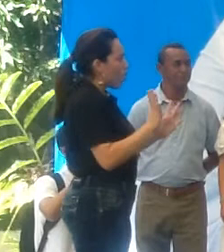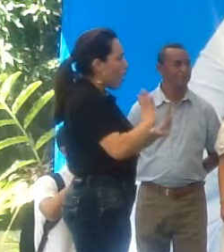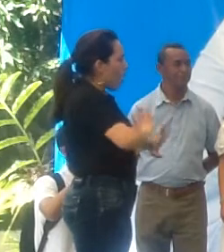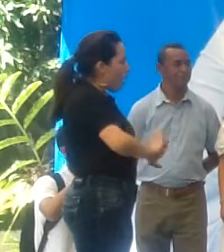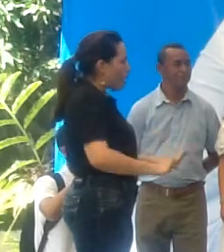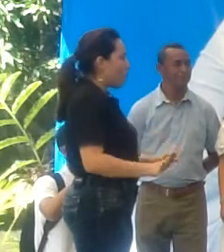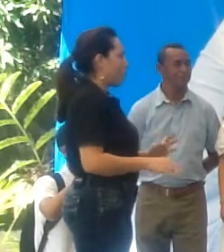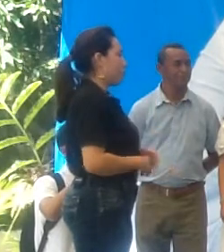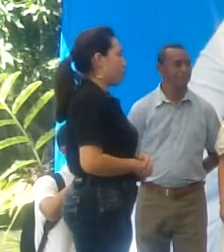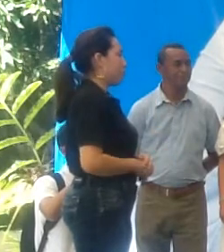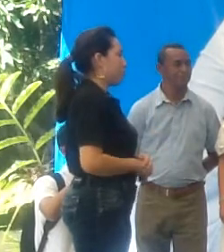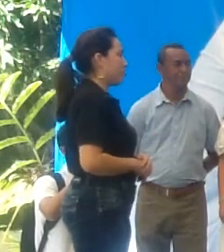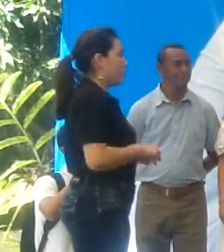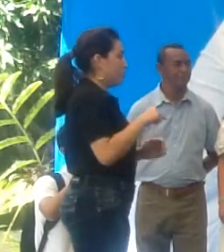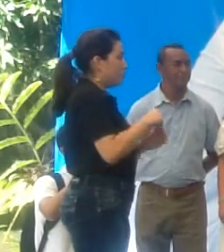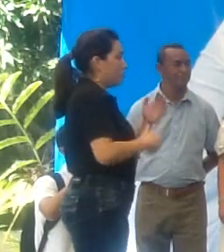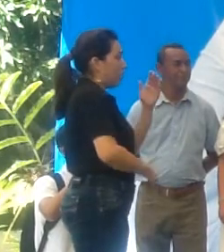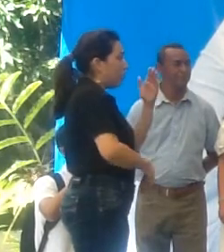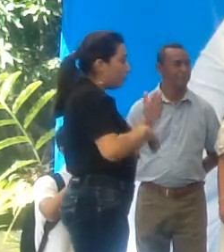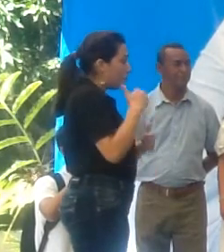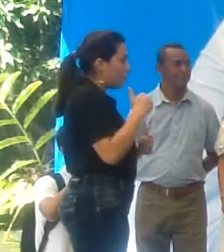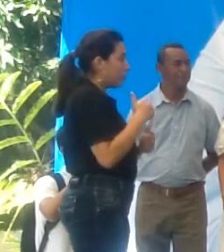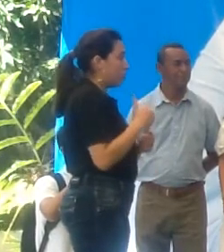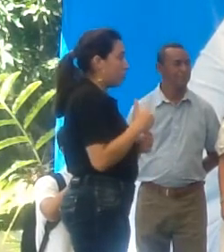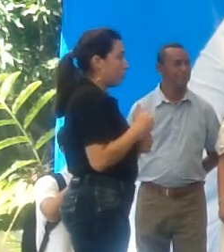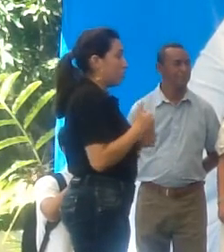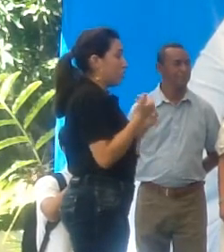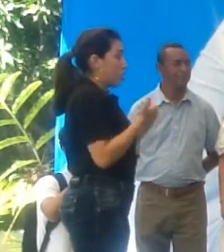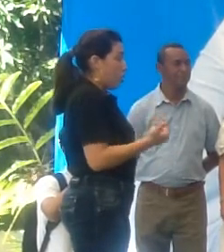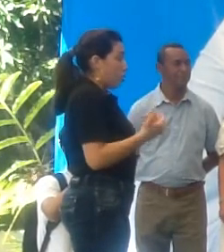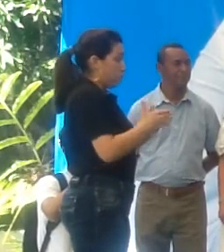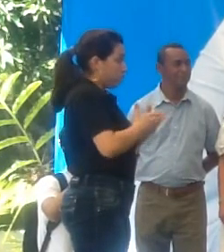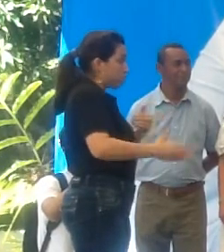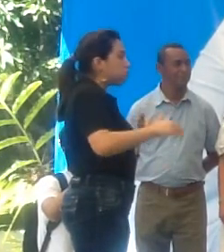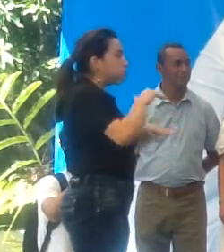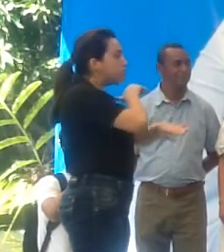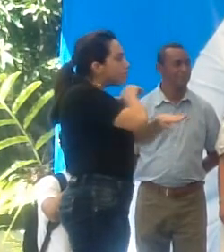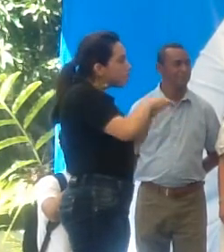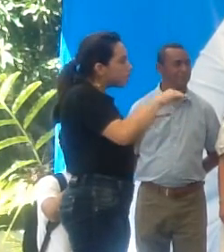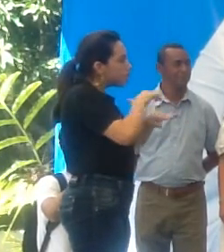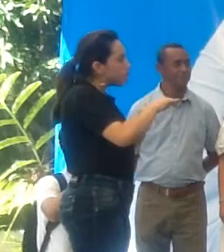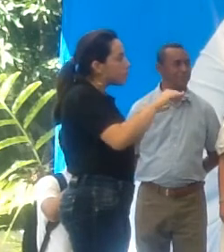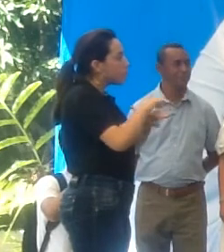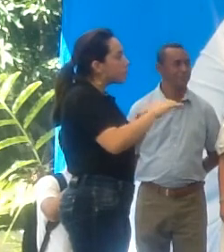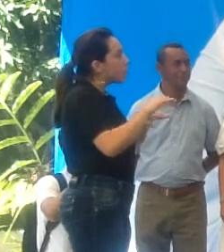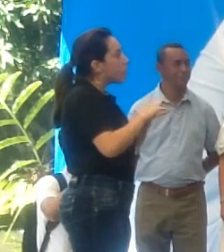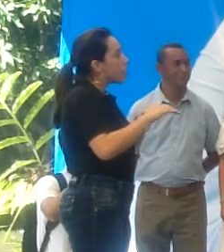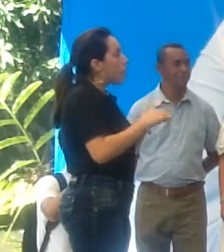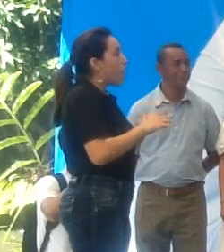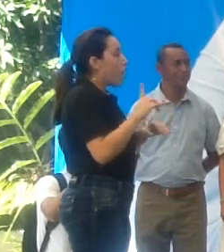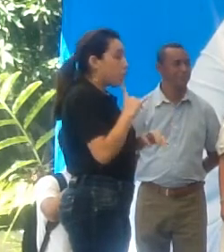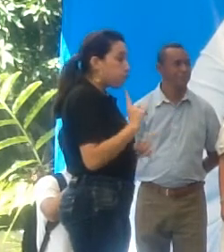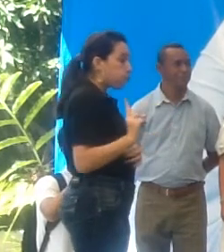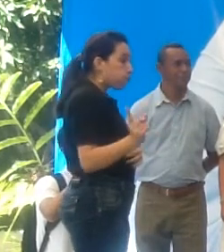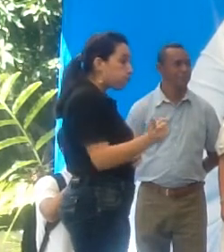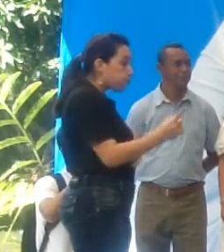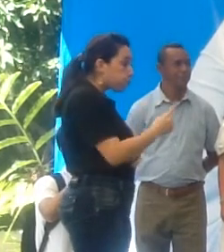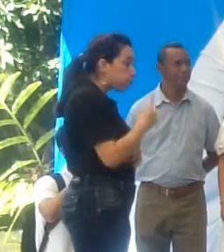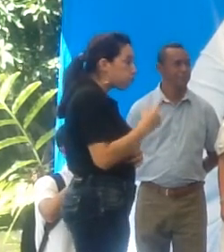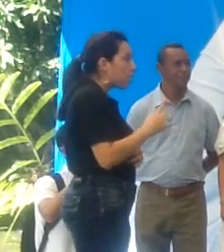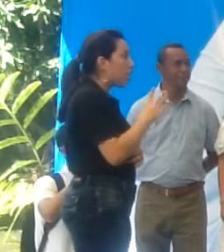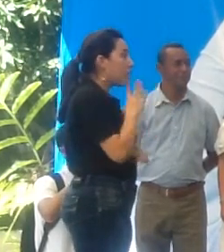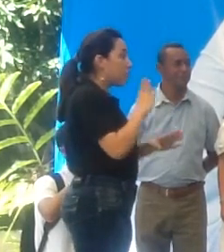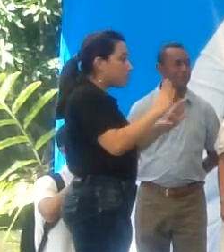Y en esta cruzada que iniciamos a partir de hoy, la invitación que le hago a los presentes y a quienes